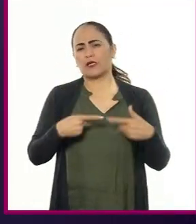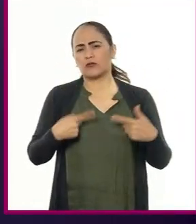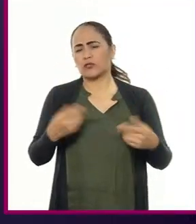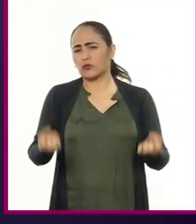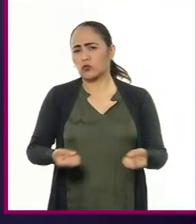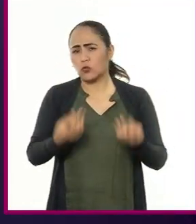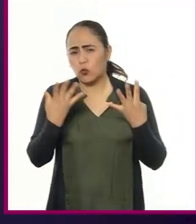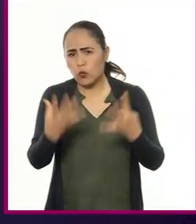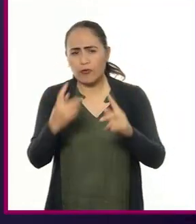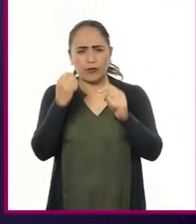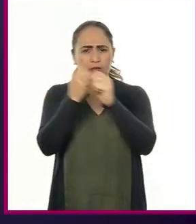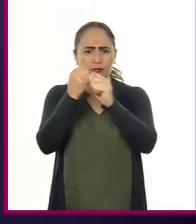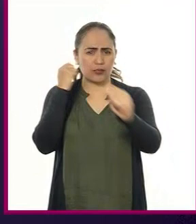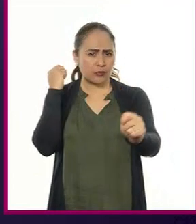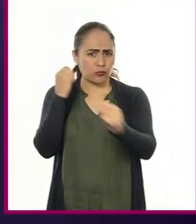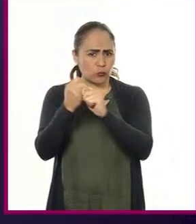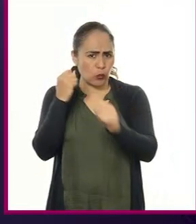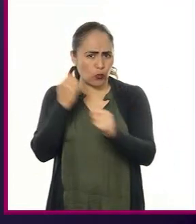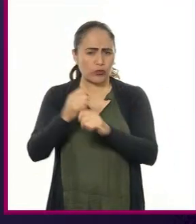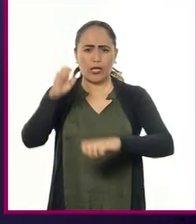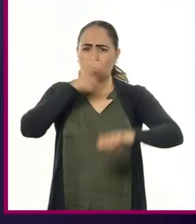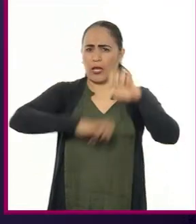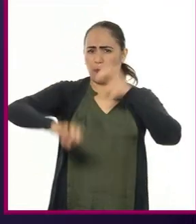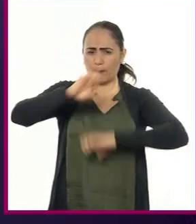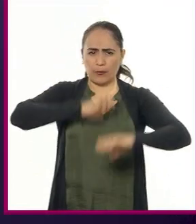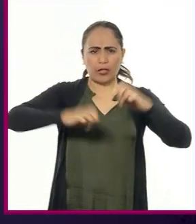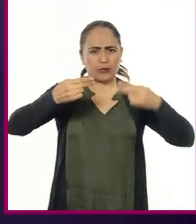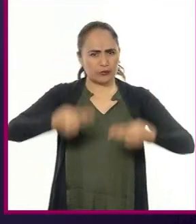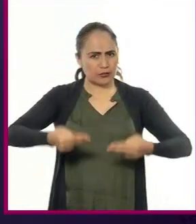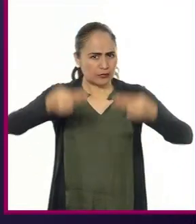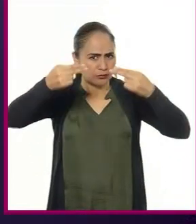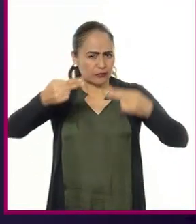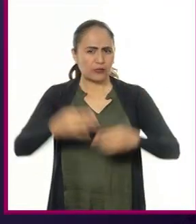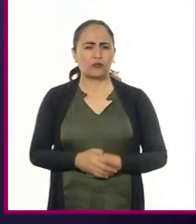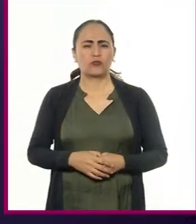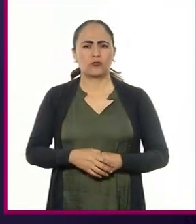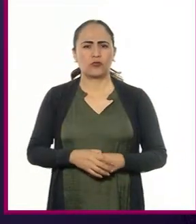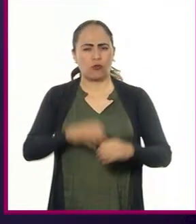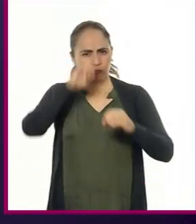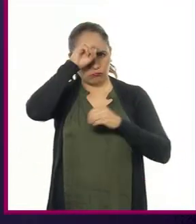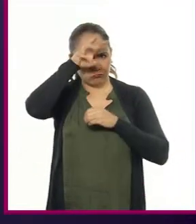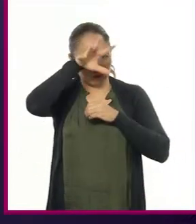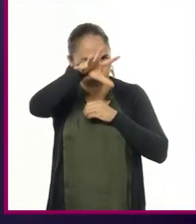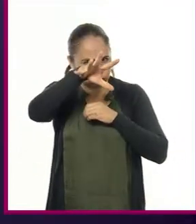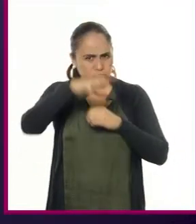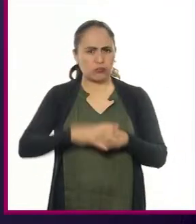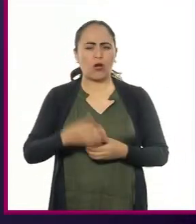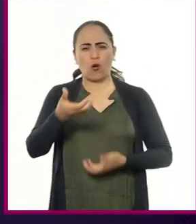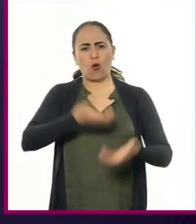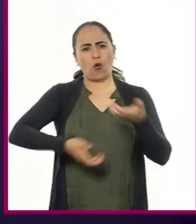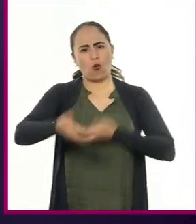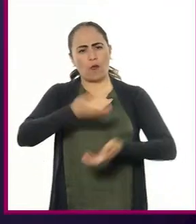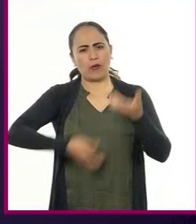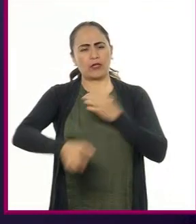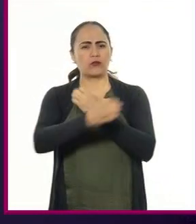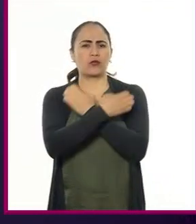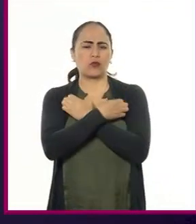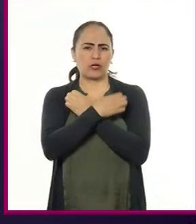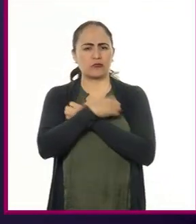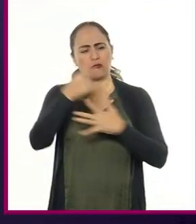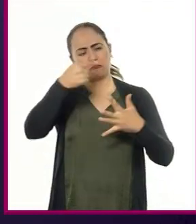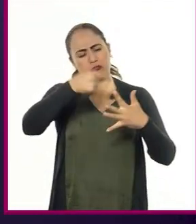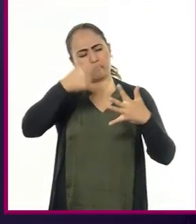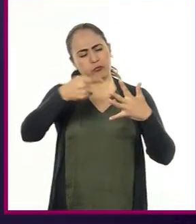población, transporte, empresas y establecimientos, y minería, comercio y educación, por